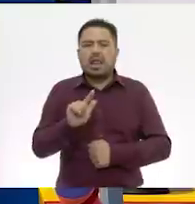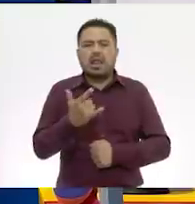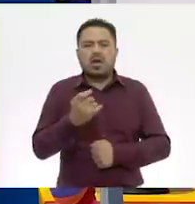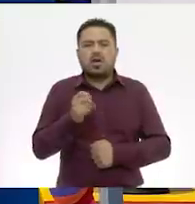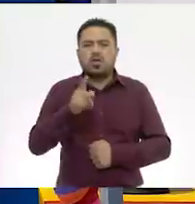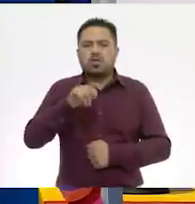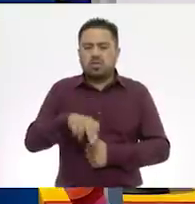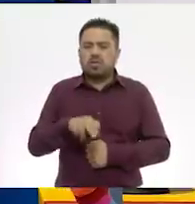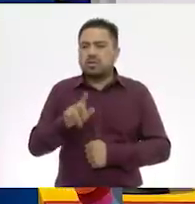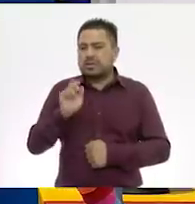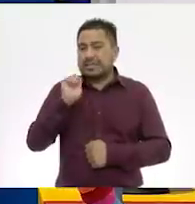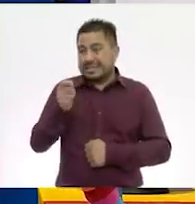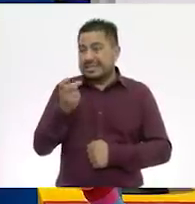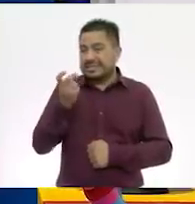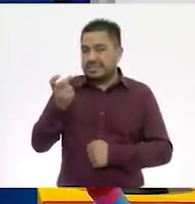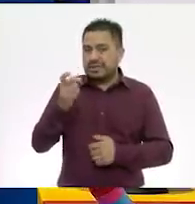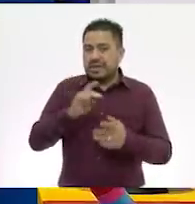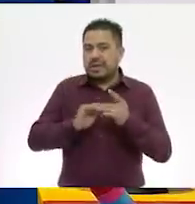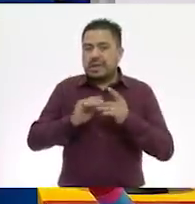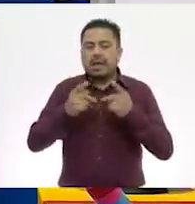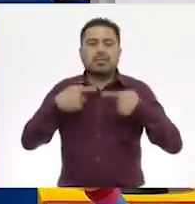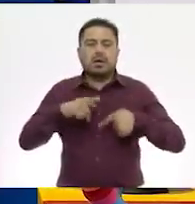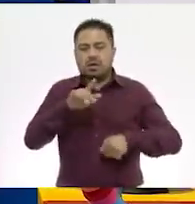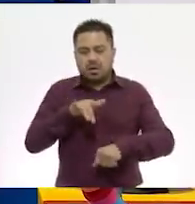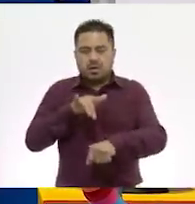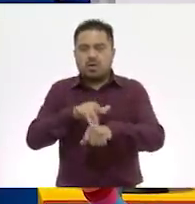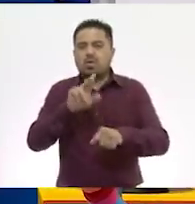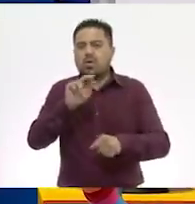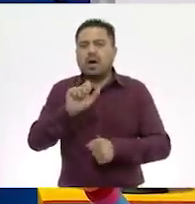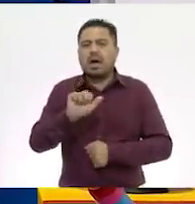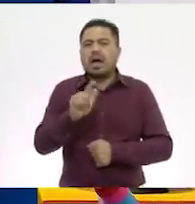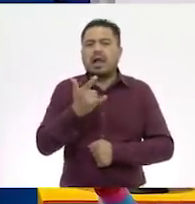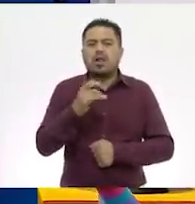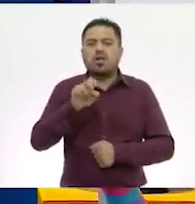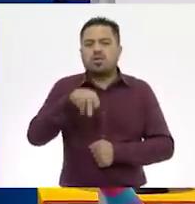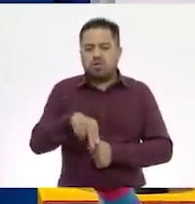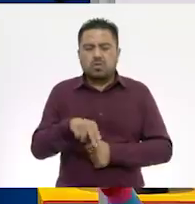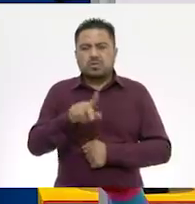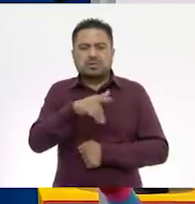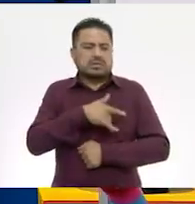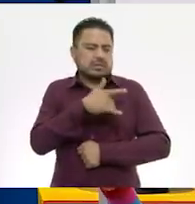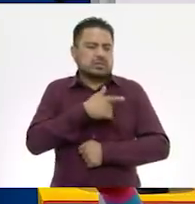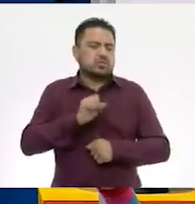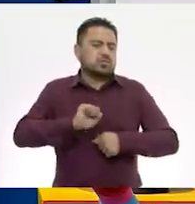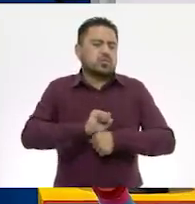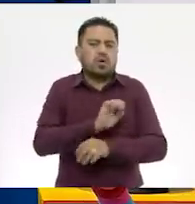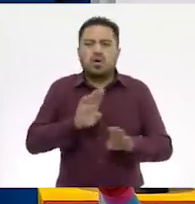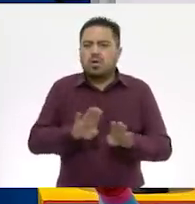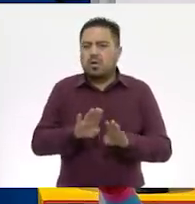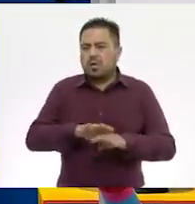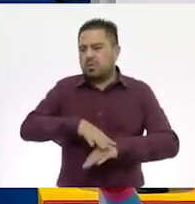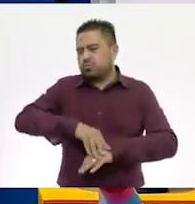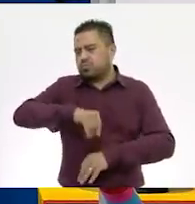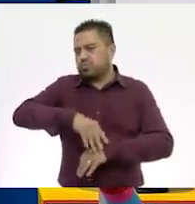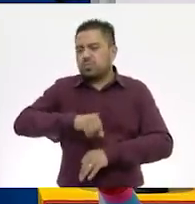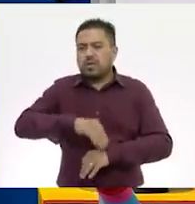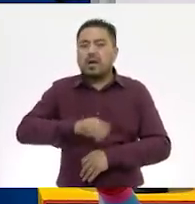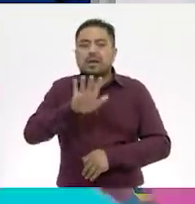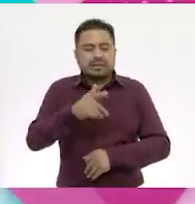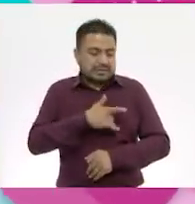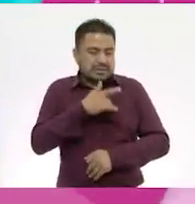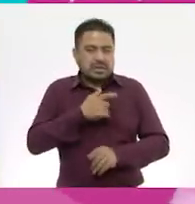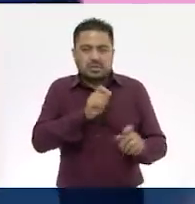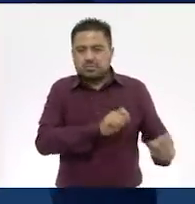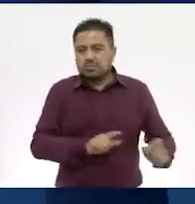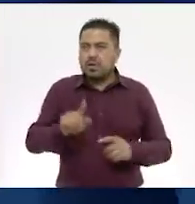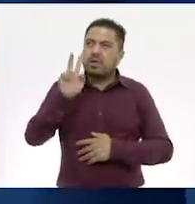Y es una analogía, no quiere decir que la persona que estamos tocando sea de algodón. Se siente tan suave como un algodón. O, ¿qué les parece la